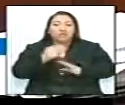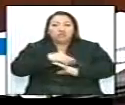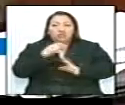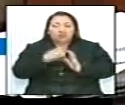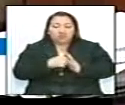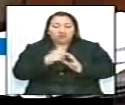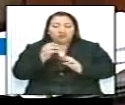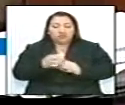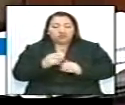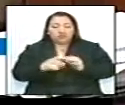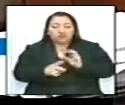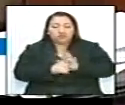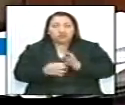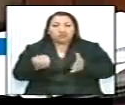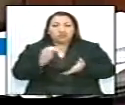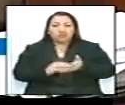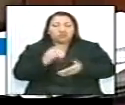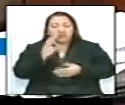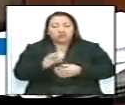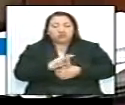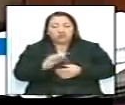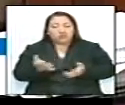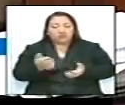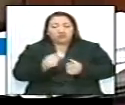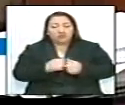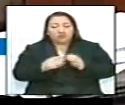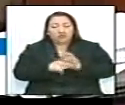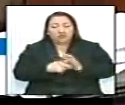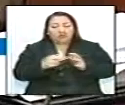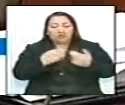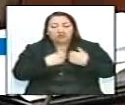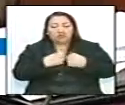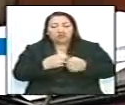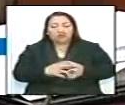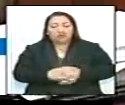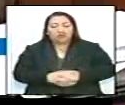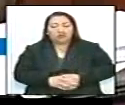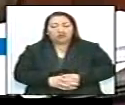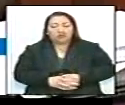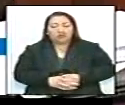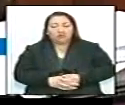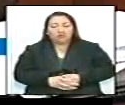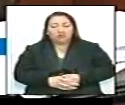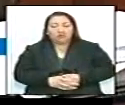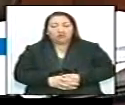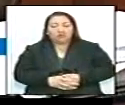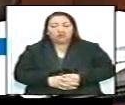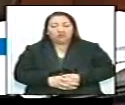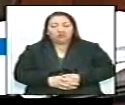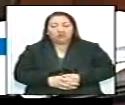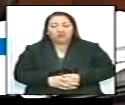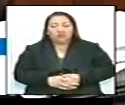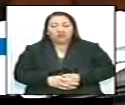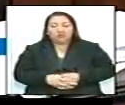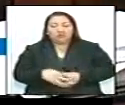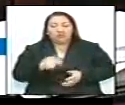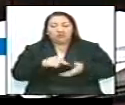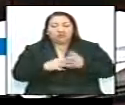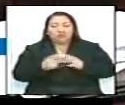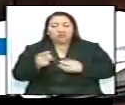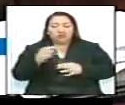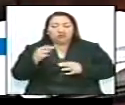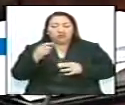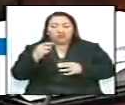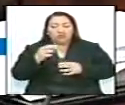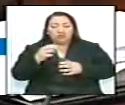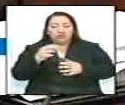Y si la ley se aplica o no se aplica, las reformas recientes que se han aprobado en este Congreso sobre reforma política, aquí